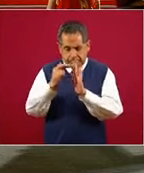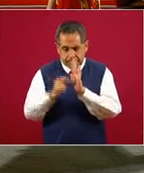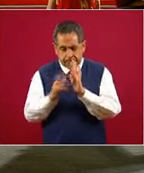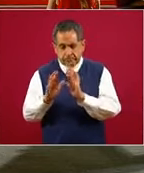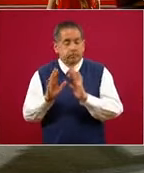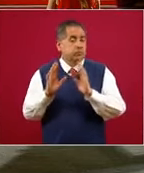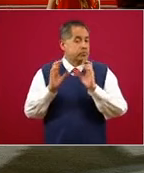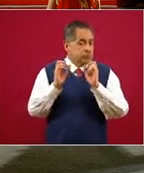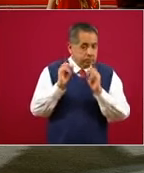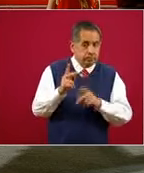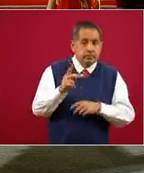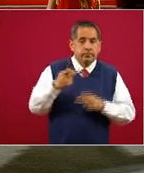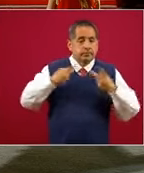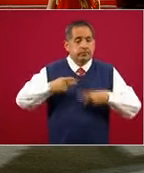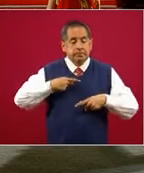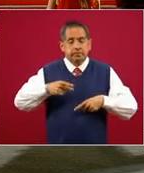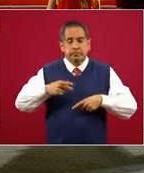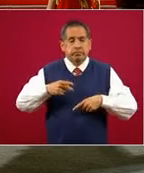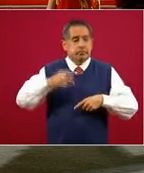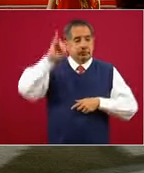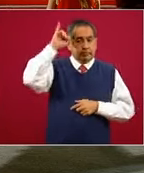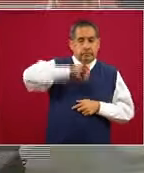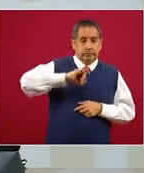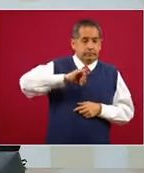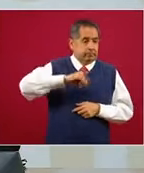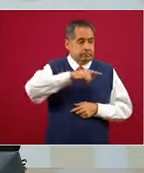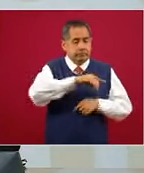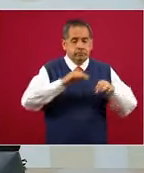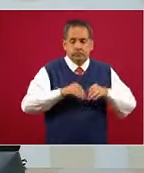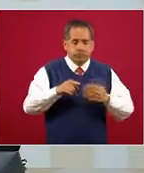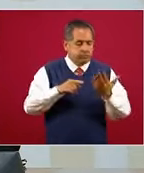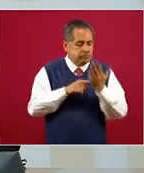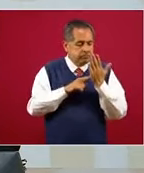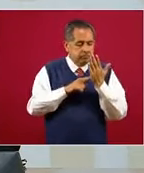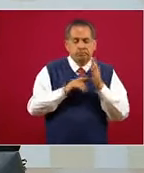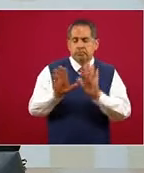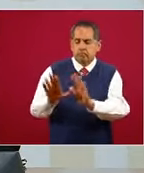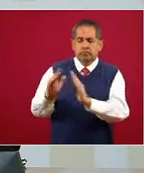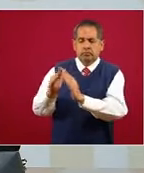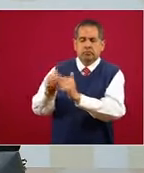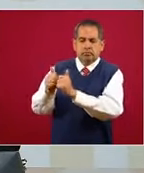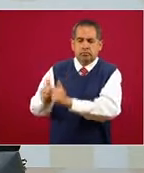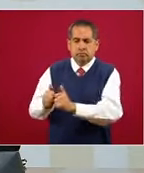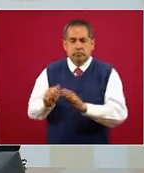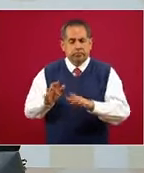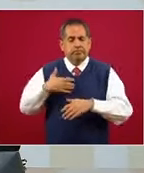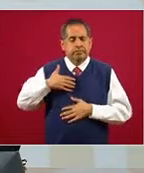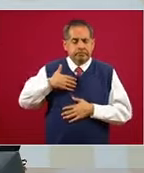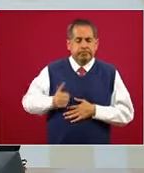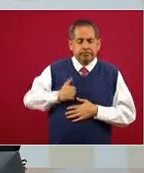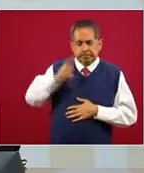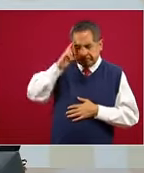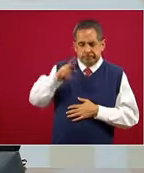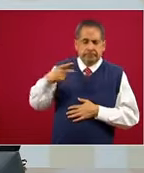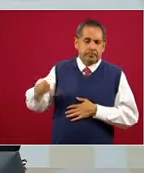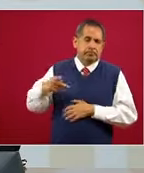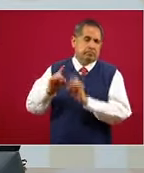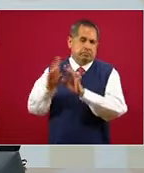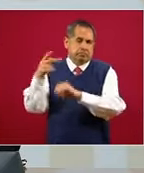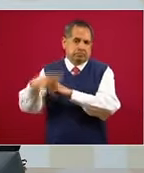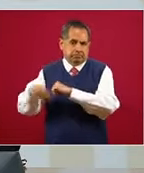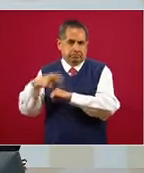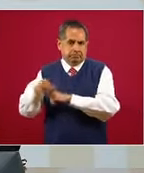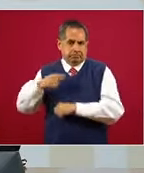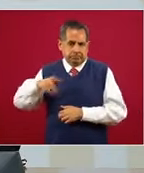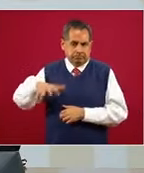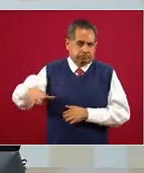que las personas empleadoras tengan un reconocimiento de la condición de vulnerabilidad de las y los